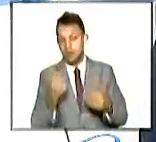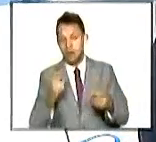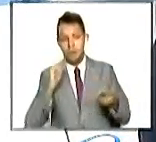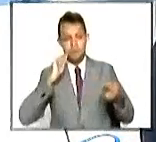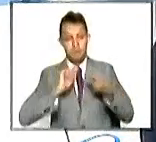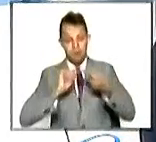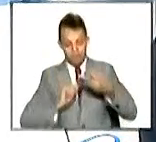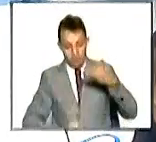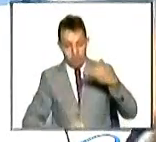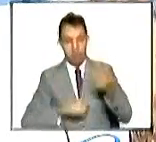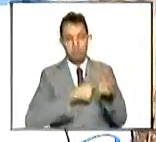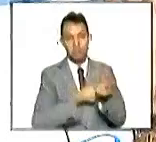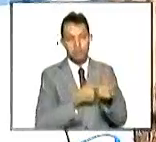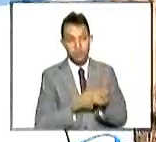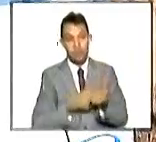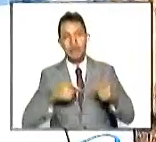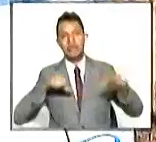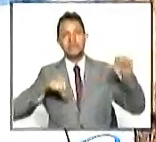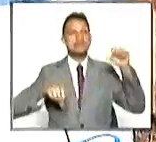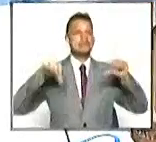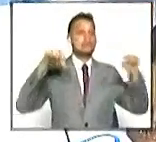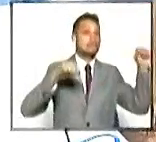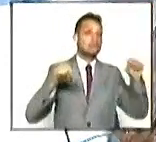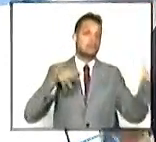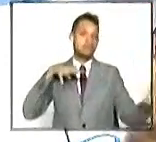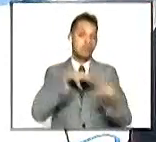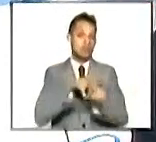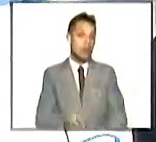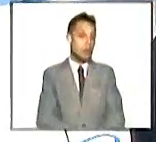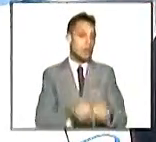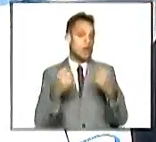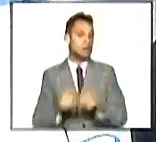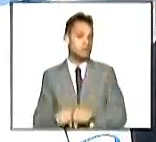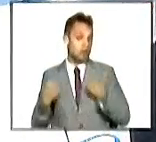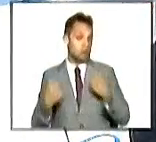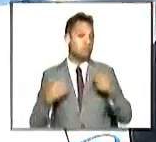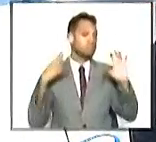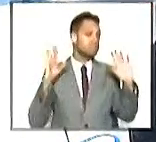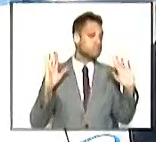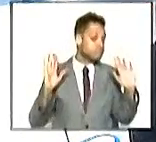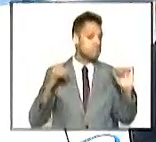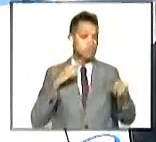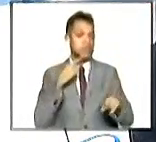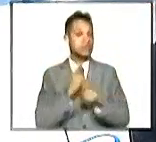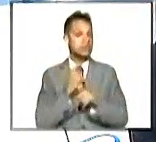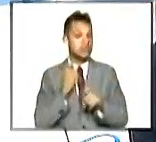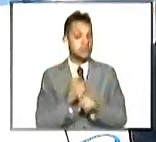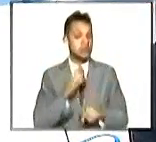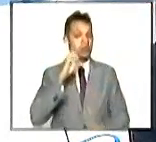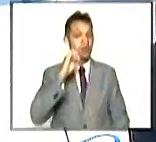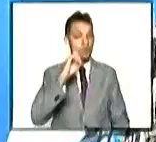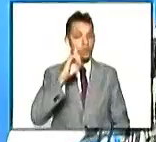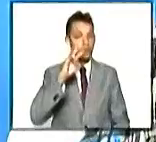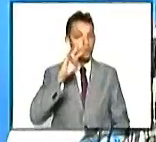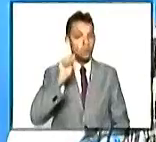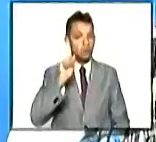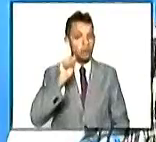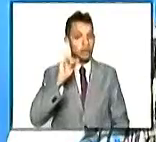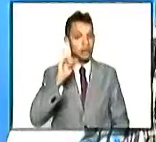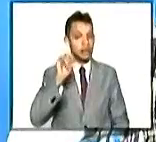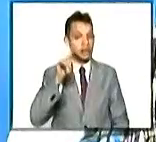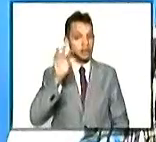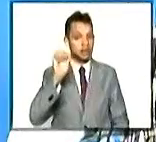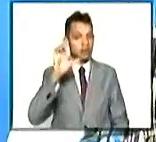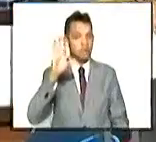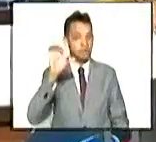propiedades maravillosas, pero con tanto químico ya no las tiene. Entonces, les queda la opción de la uva Isabela. ¿Y quién o en